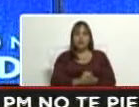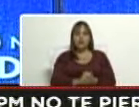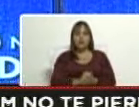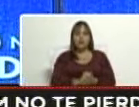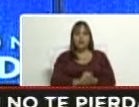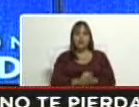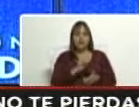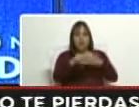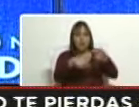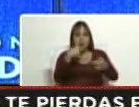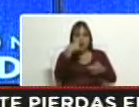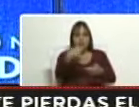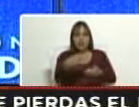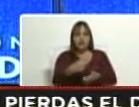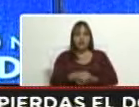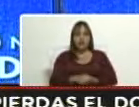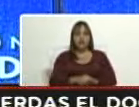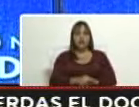digo.